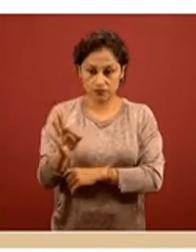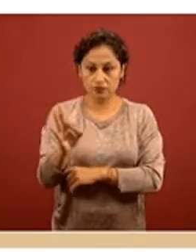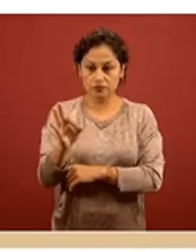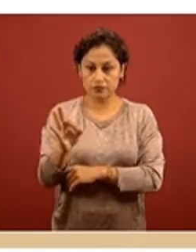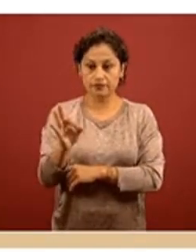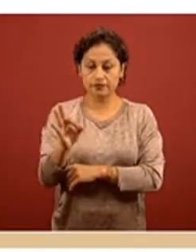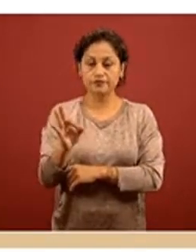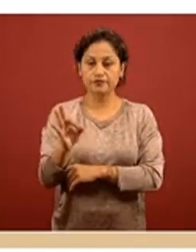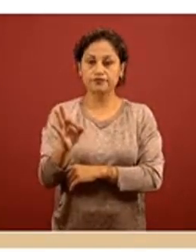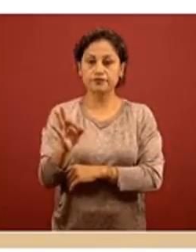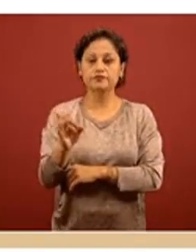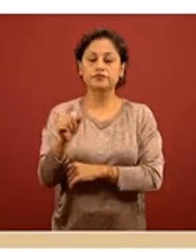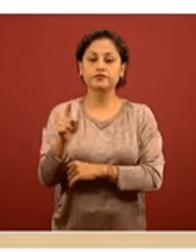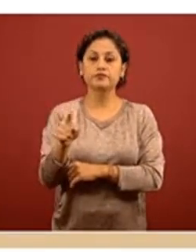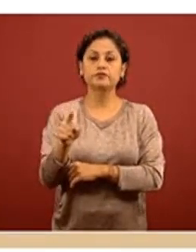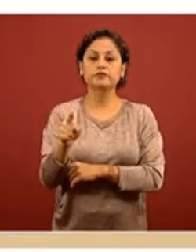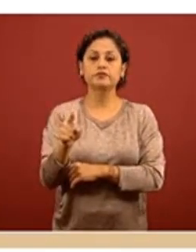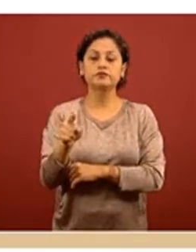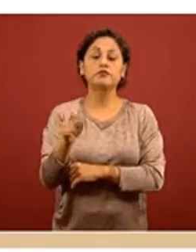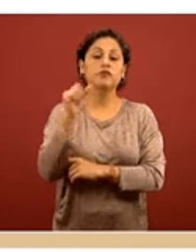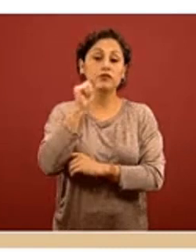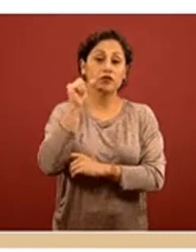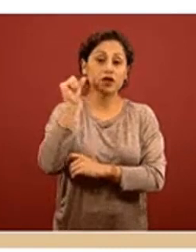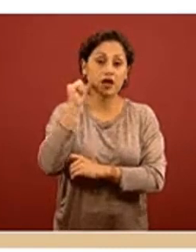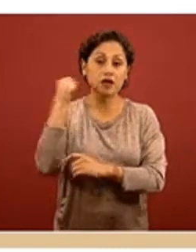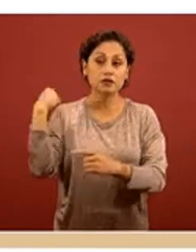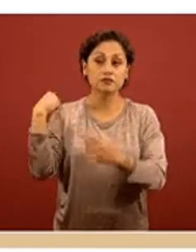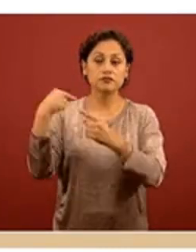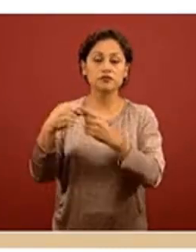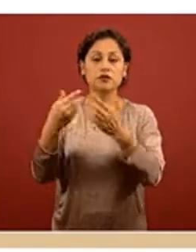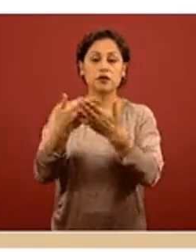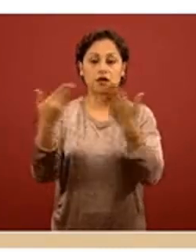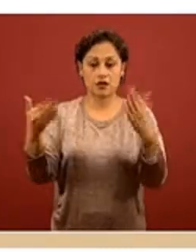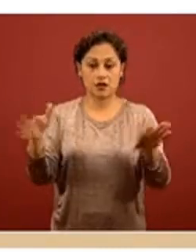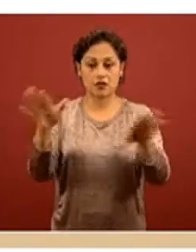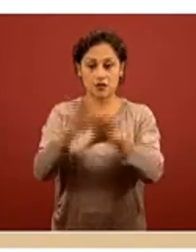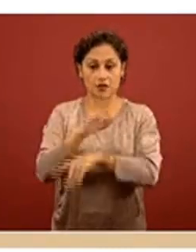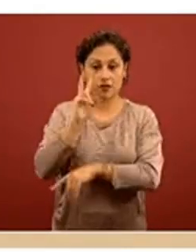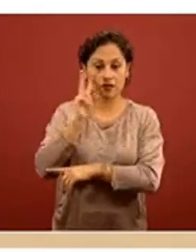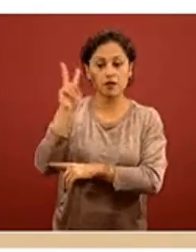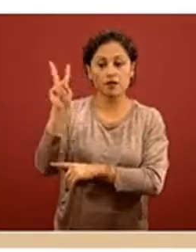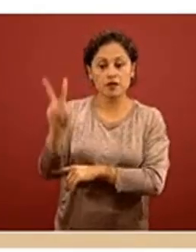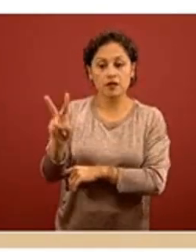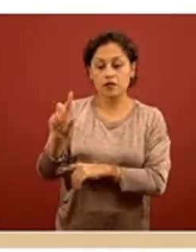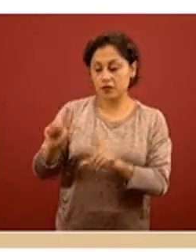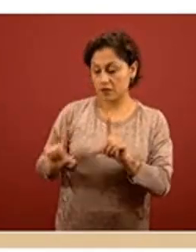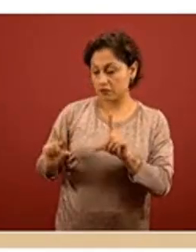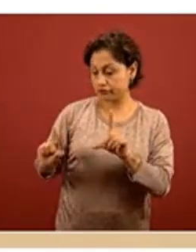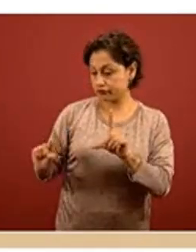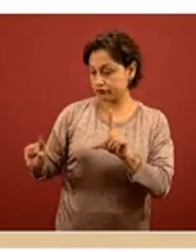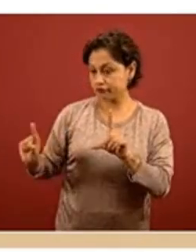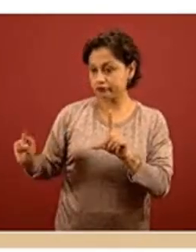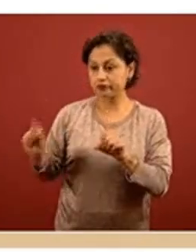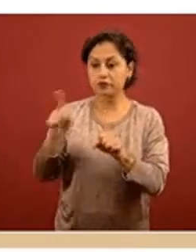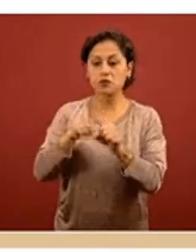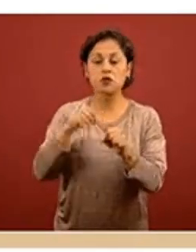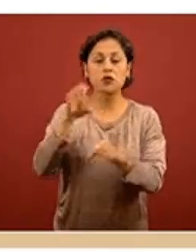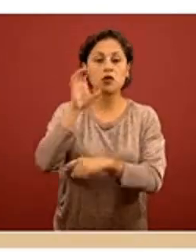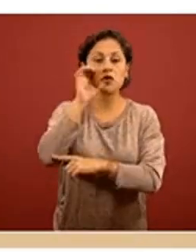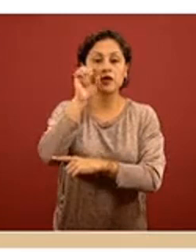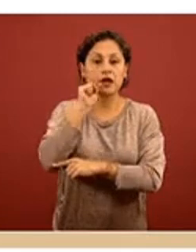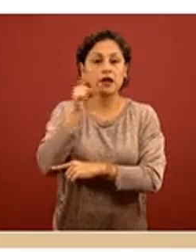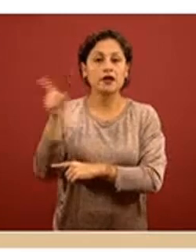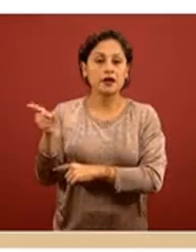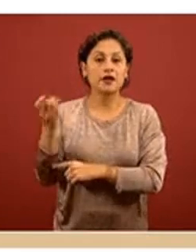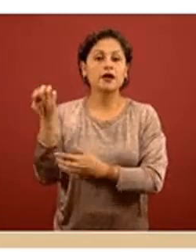carga acumulada que se tenía el día de ayer, y podemos ver en las barras de color naranja que prácticamente la carga de